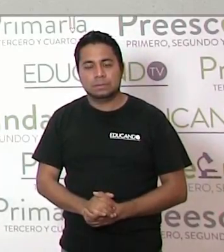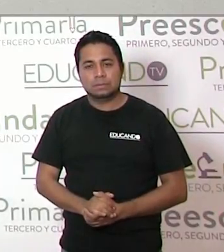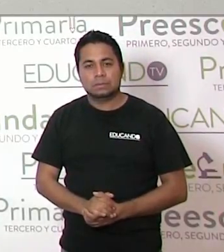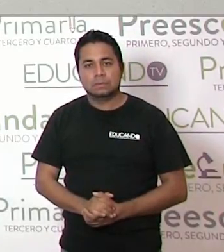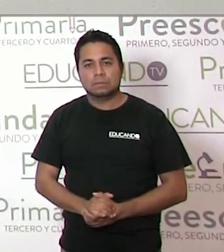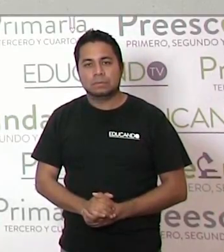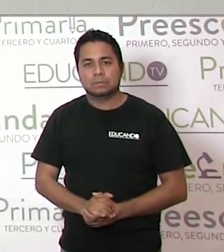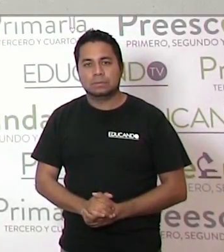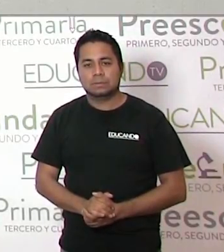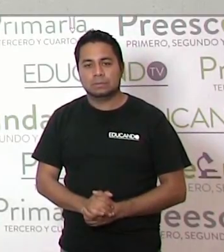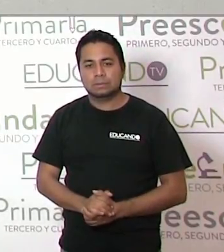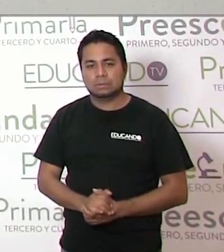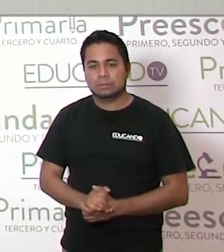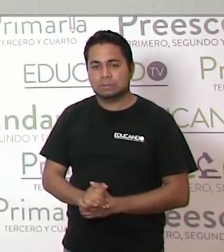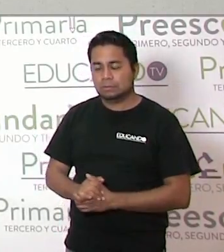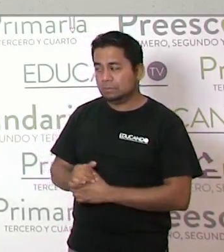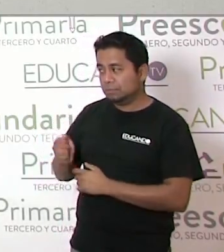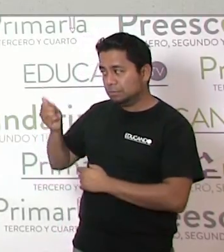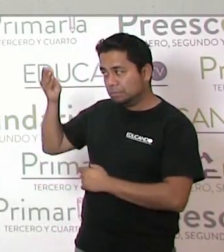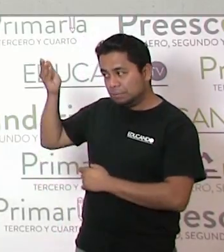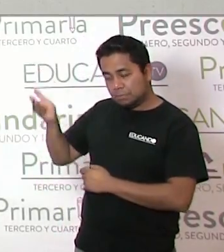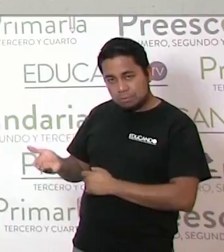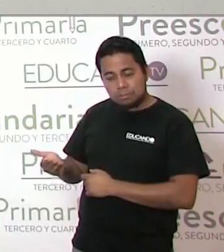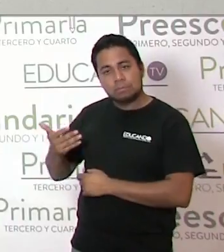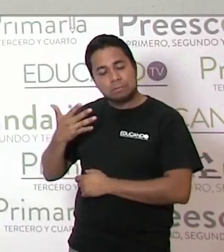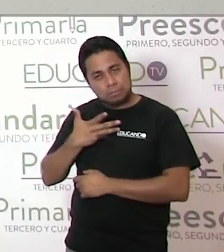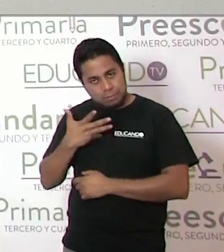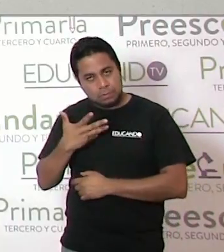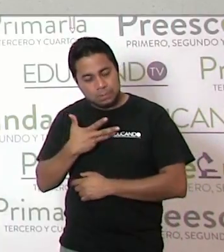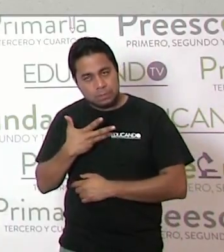aquí se encuentra